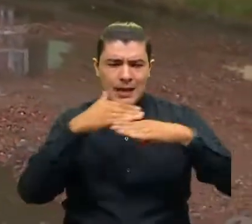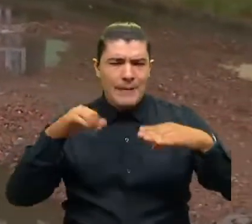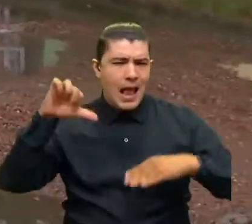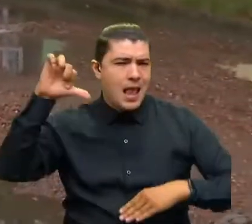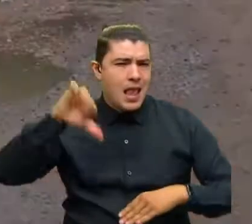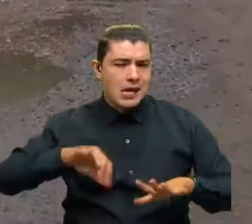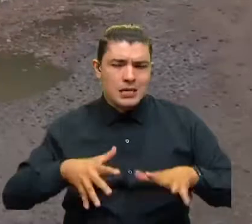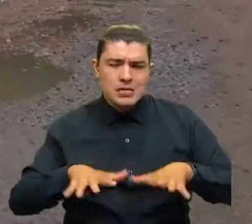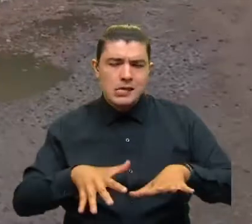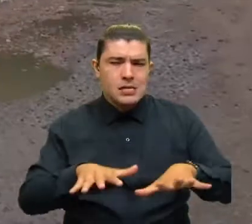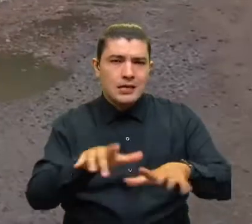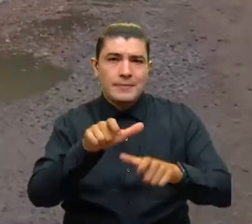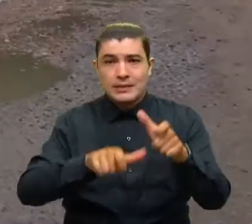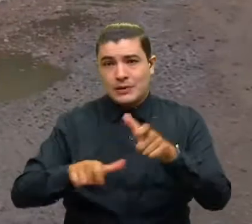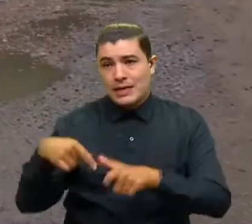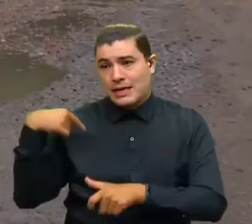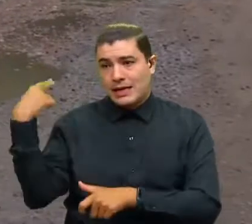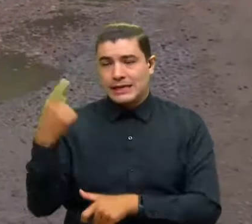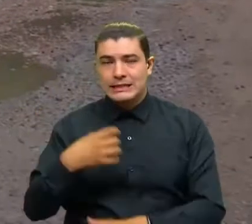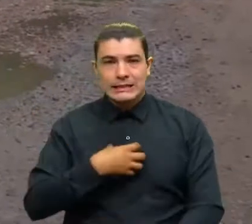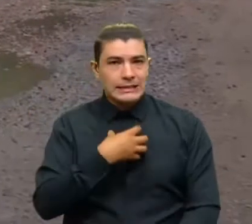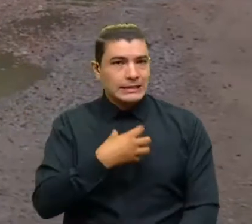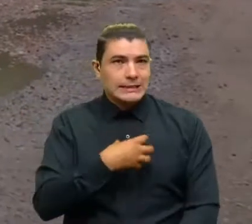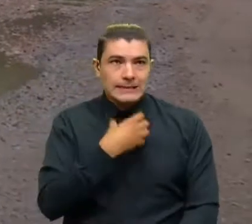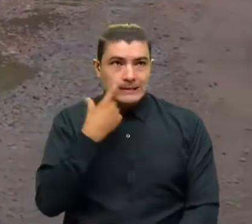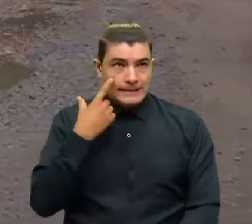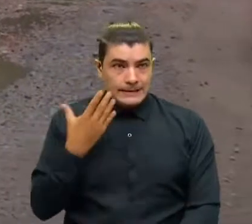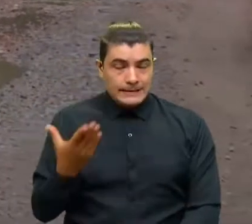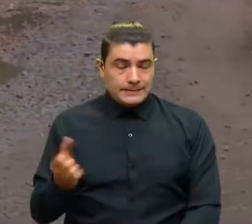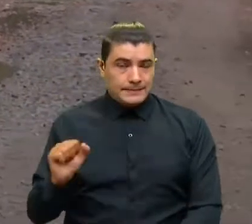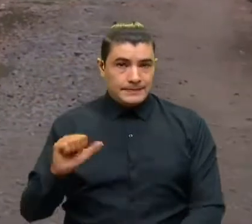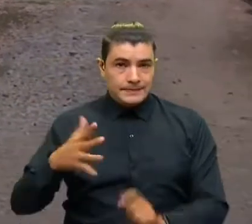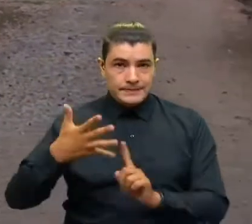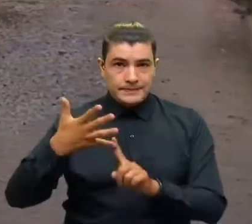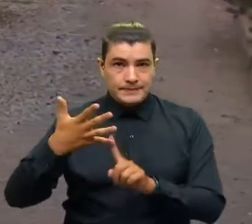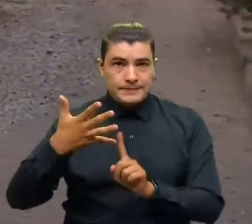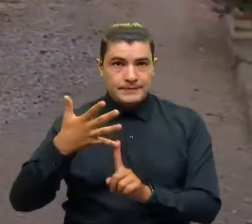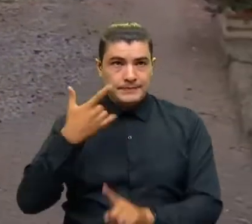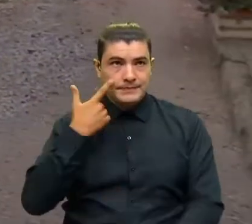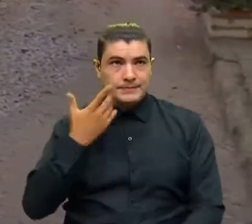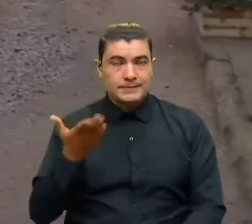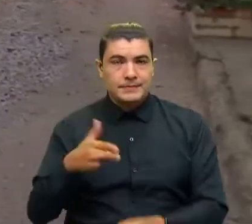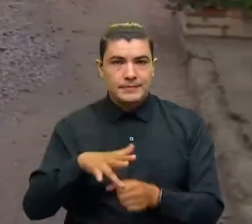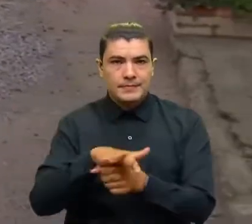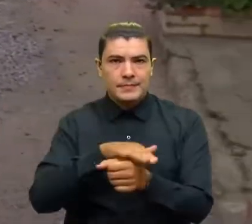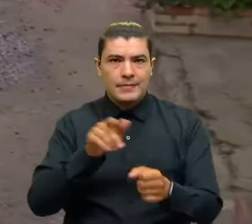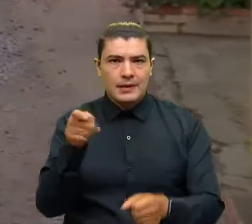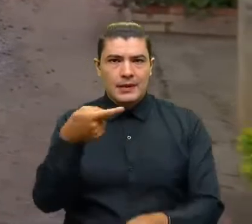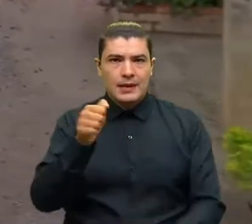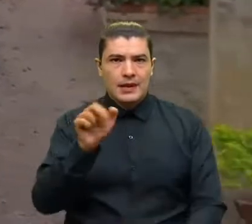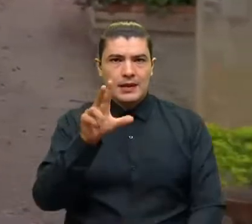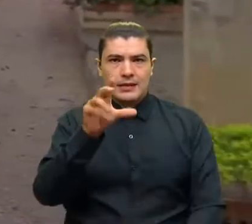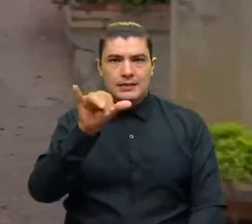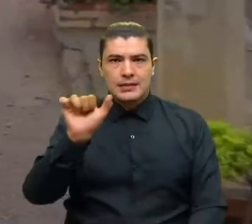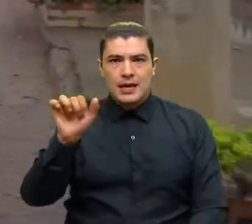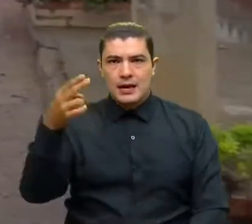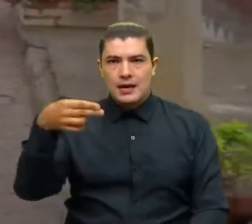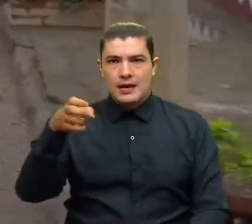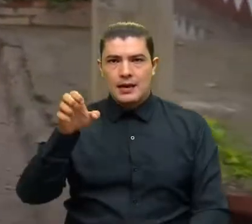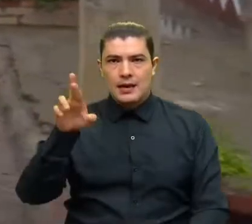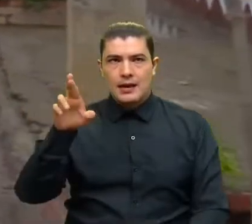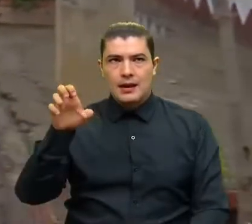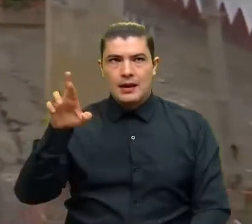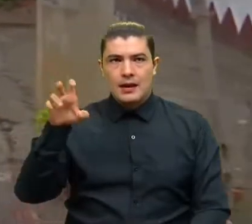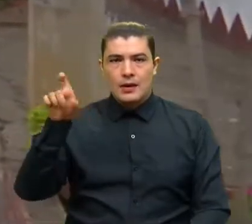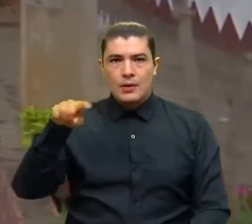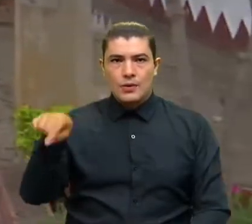a conductores y transeúntes. Iniciando este top está la vía principal del barrio García Herreros, que por años ha sido